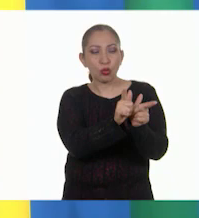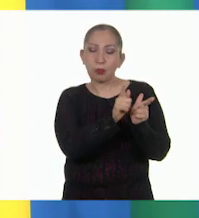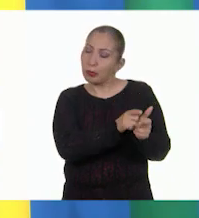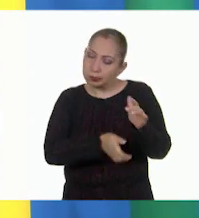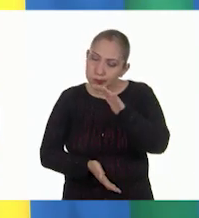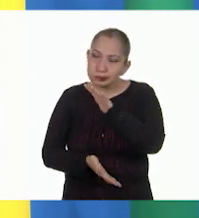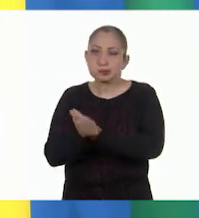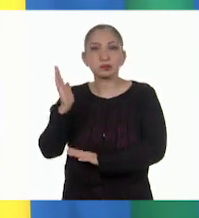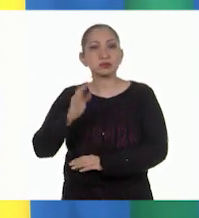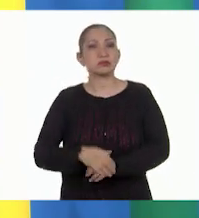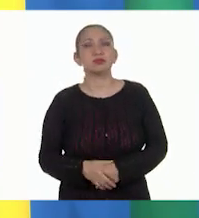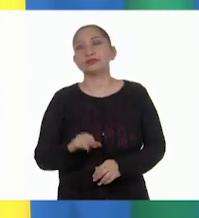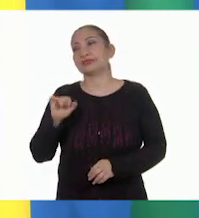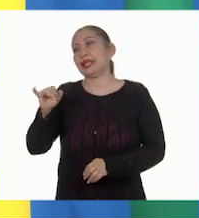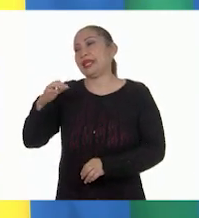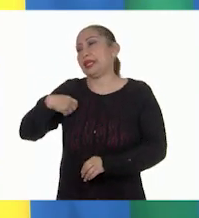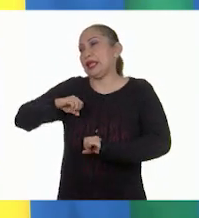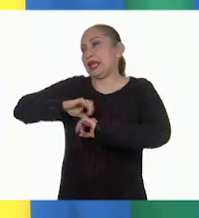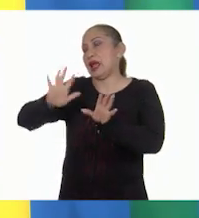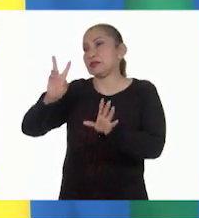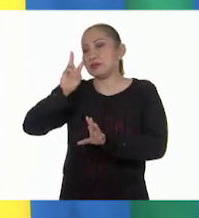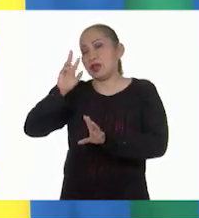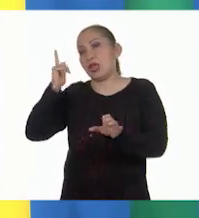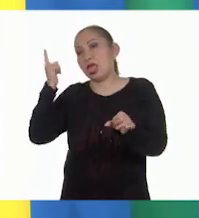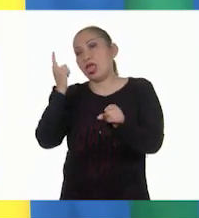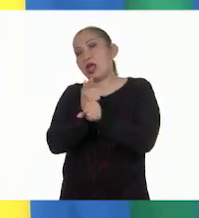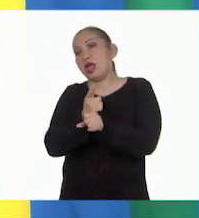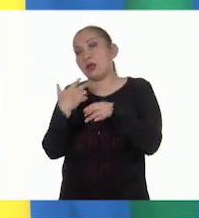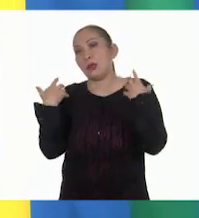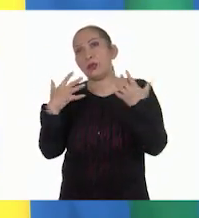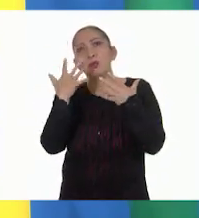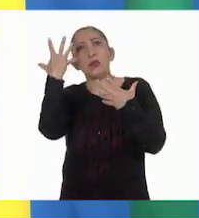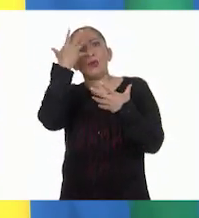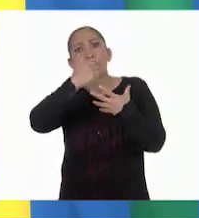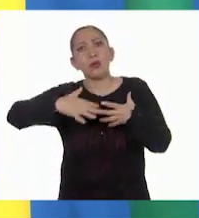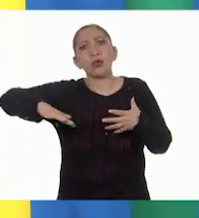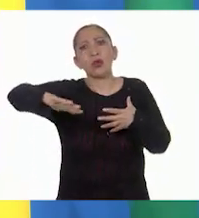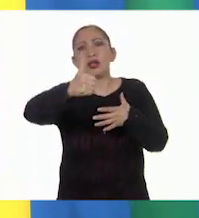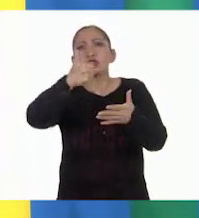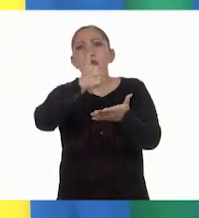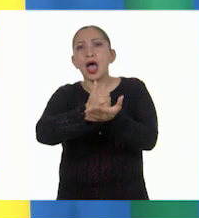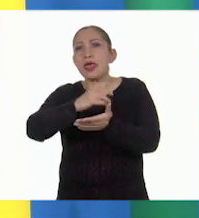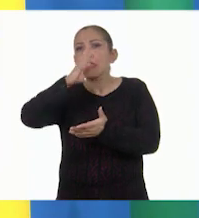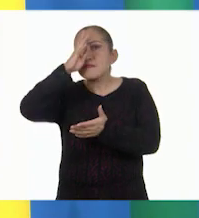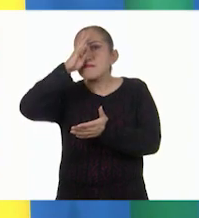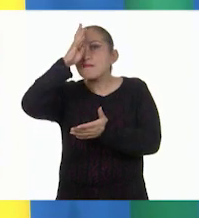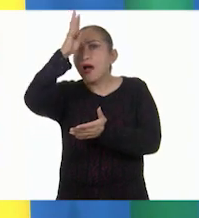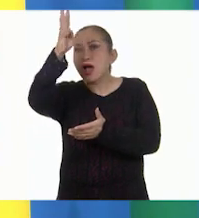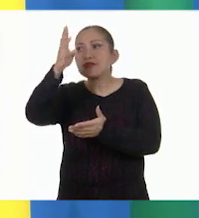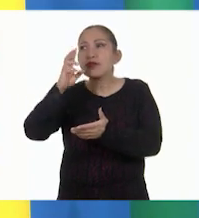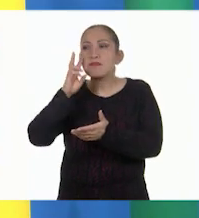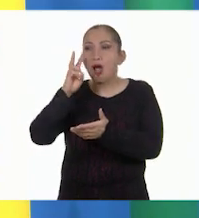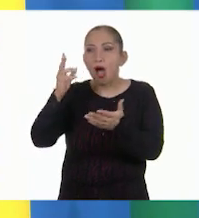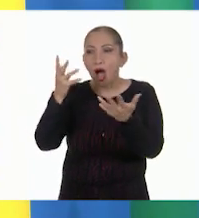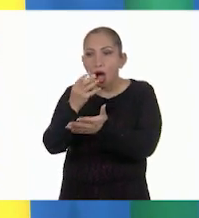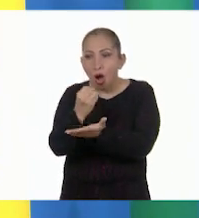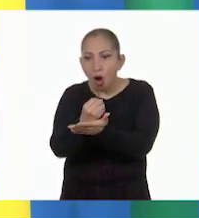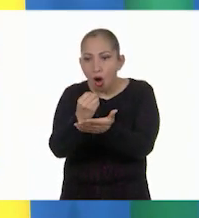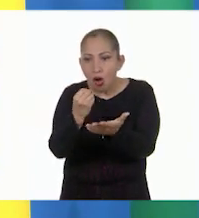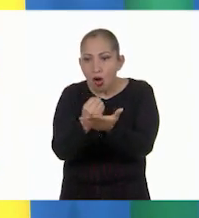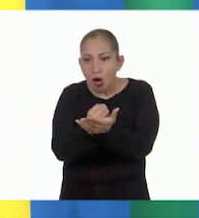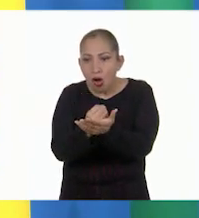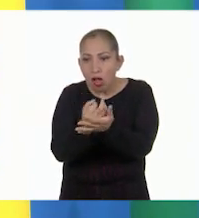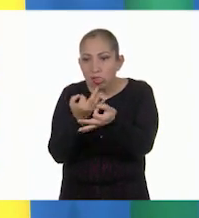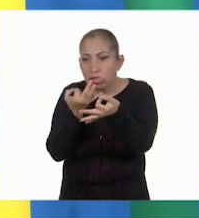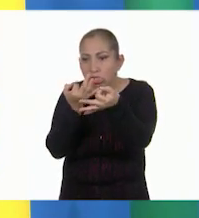Pues sí, claro. Conocieron las espectaculares ciudades mayas y seguro, como vieron que tenían oro, pues